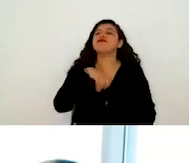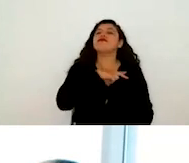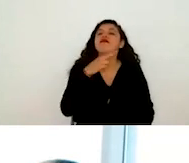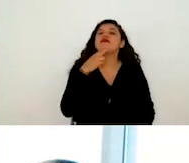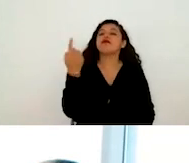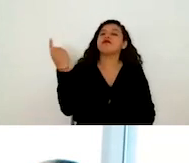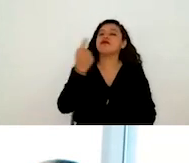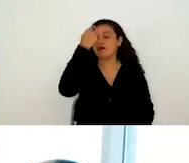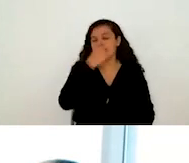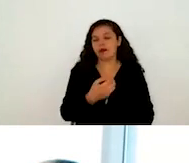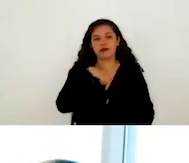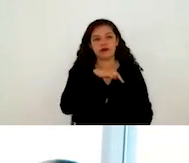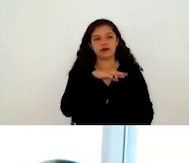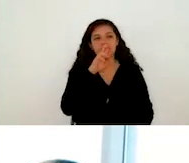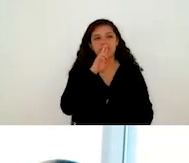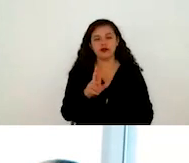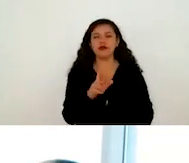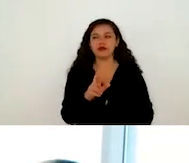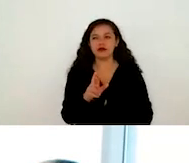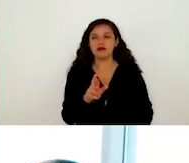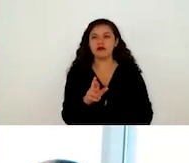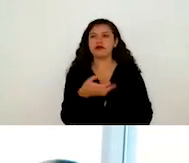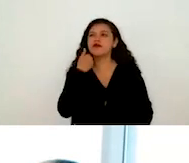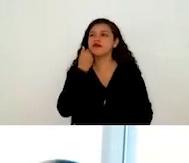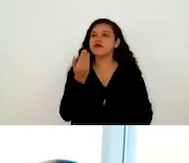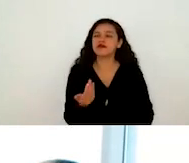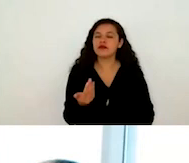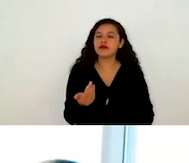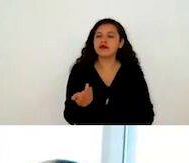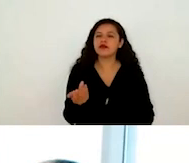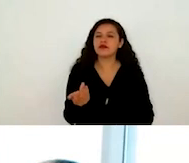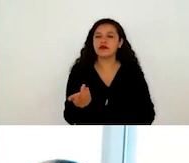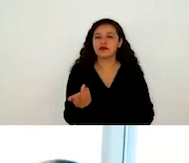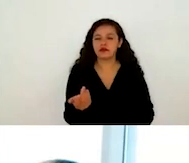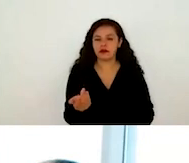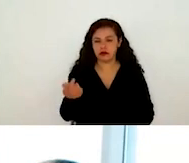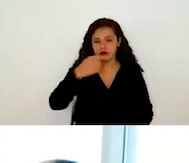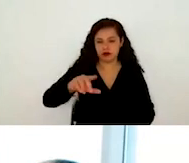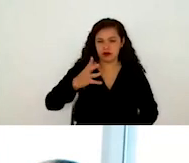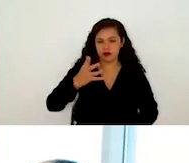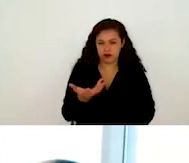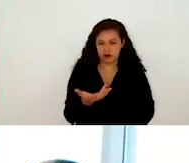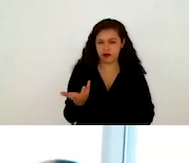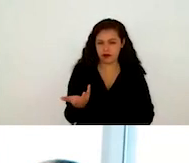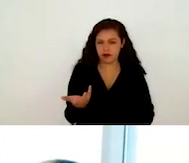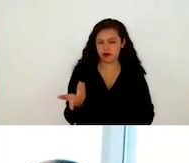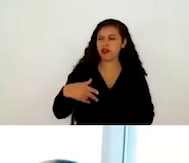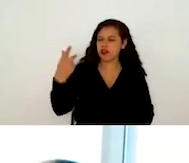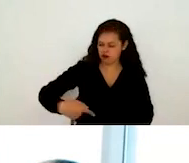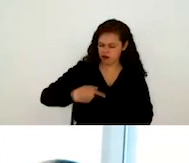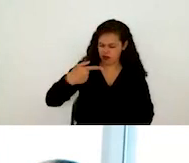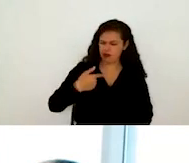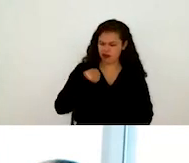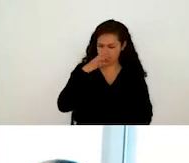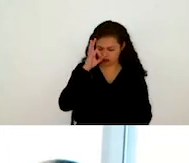para obtener este resultado esperado qué es lo que hacen ustedes cuestiones en un momento en lo que ustedes hacen